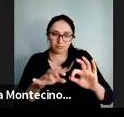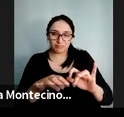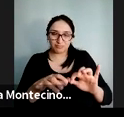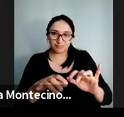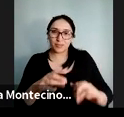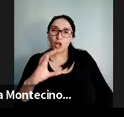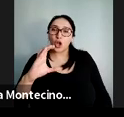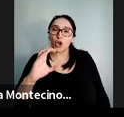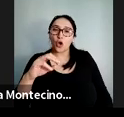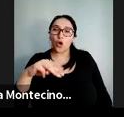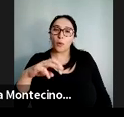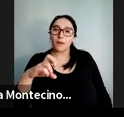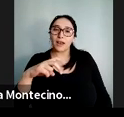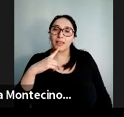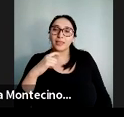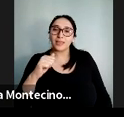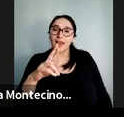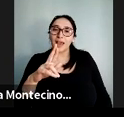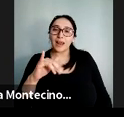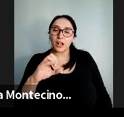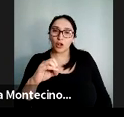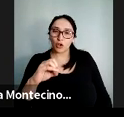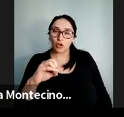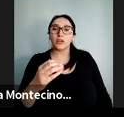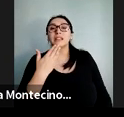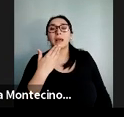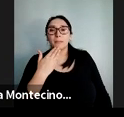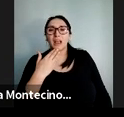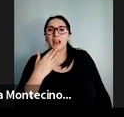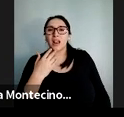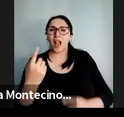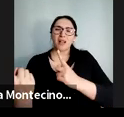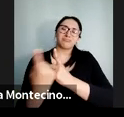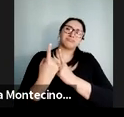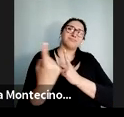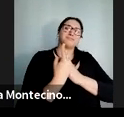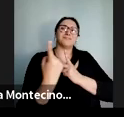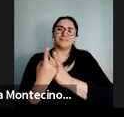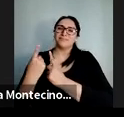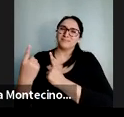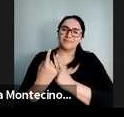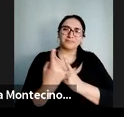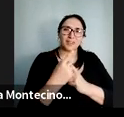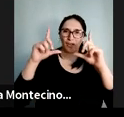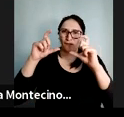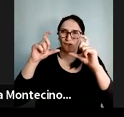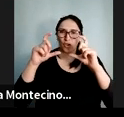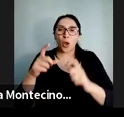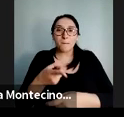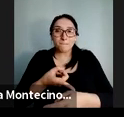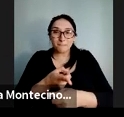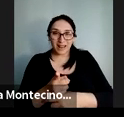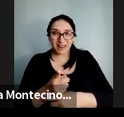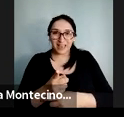comentarios públicos, el hostigamiento y acoso, el envío de imágenes de penes sin